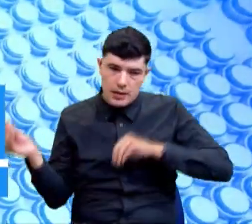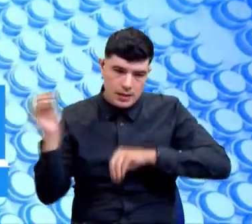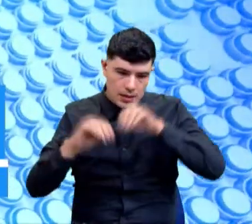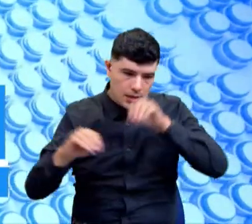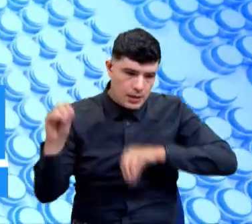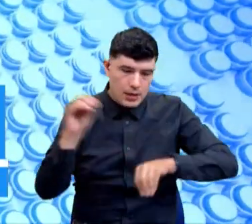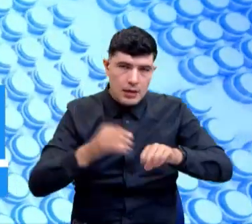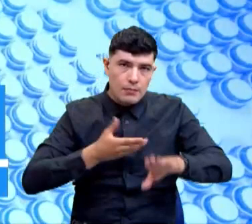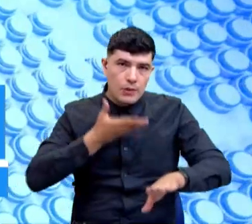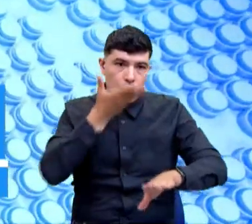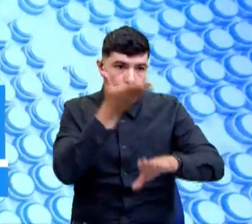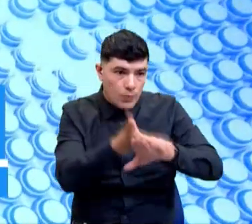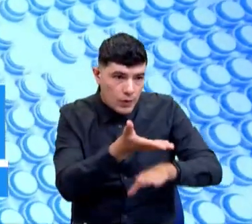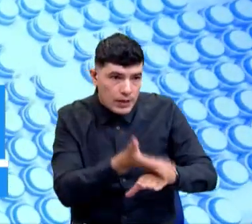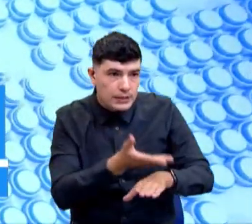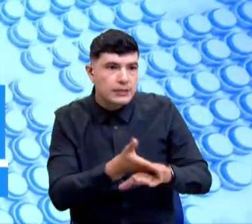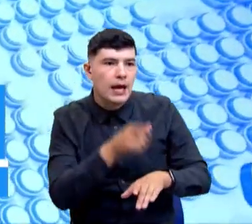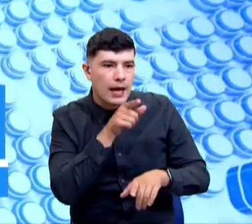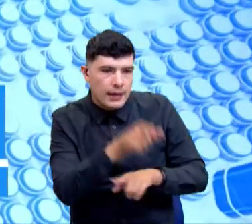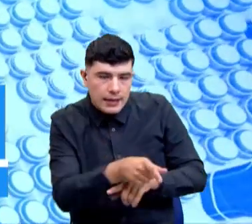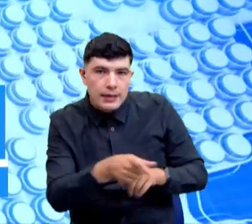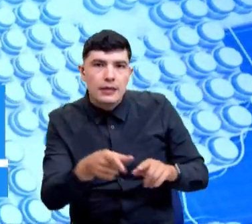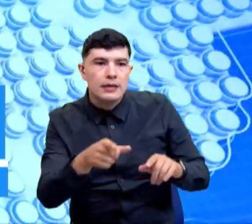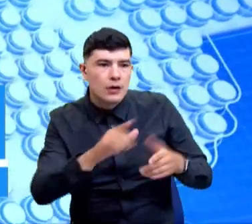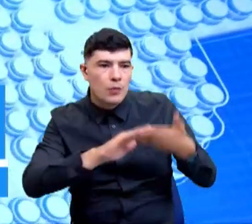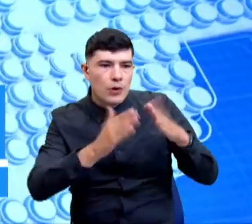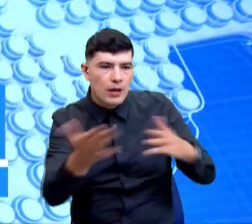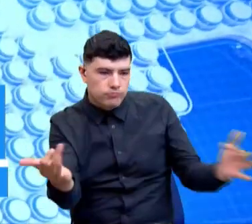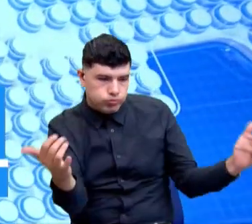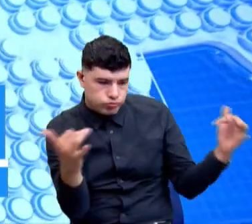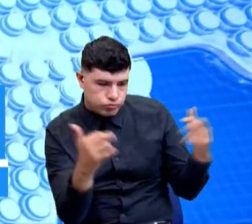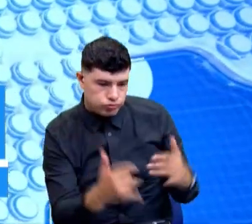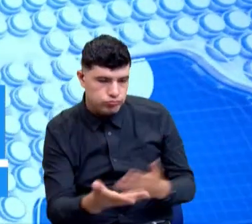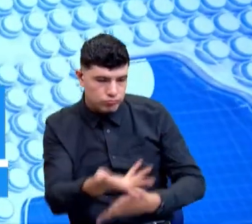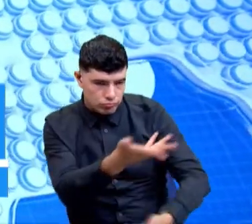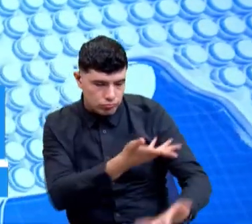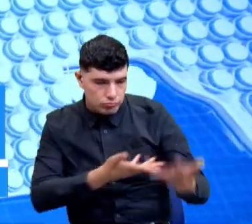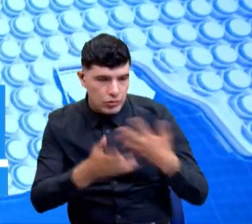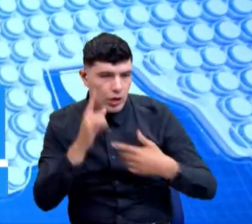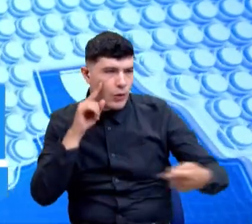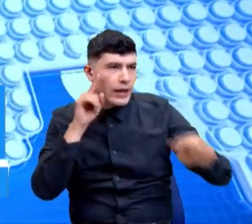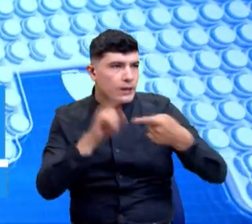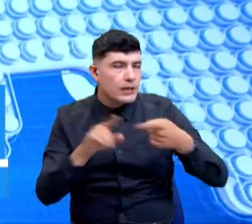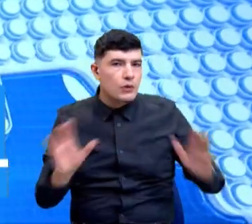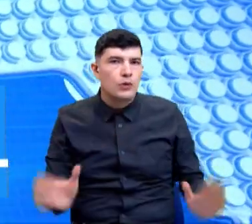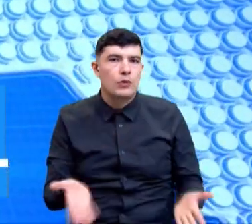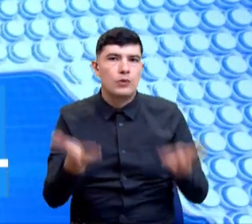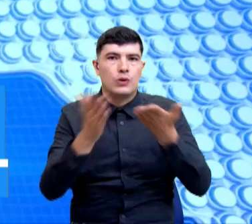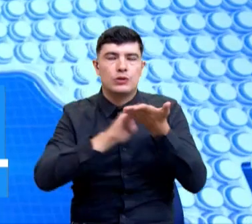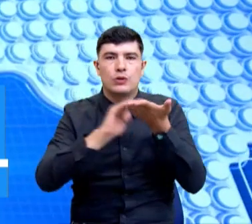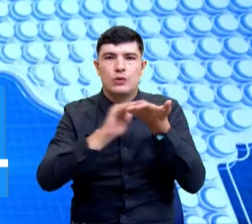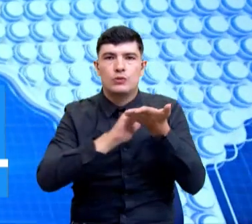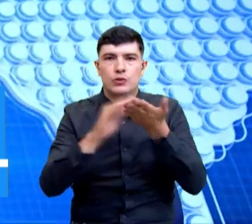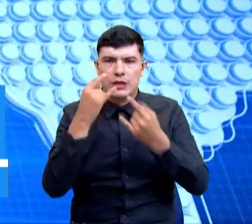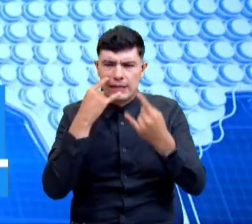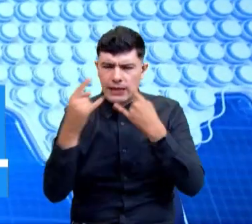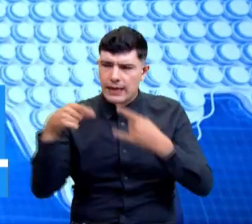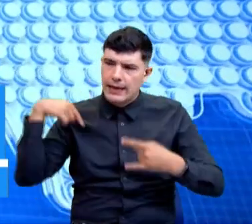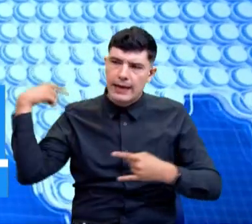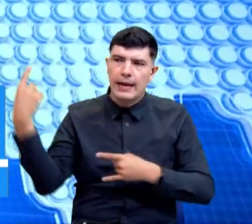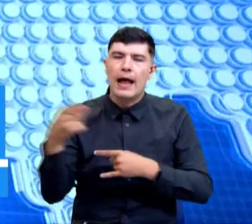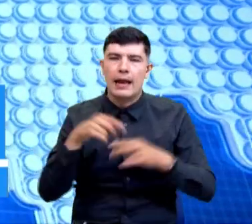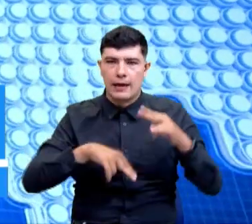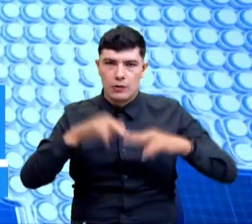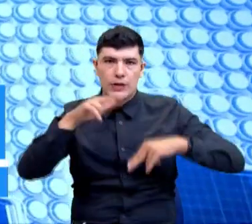al territorio con soluciones, para también las obras de interés común que se requieren. Aquí